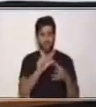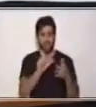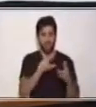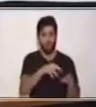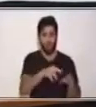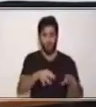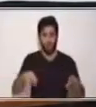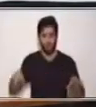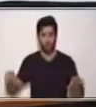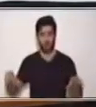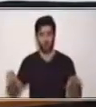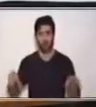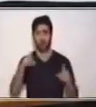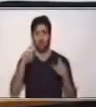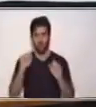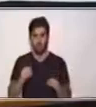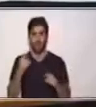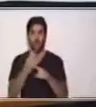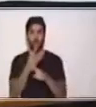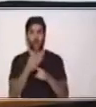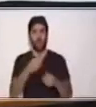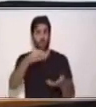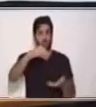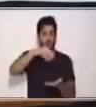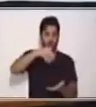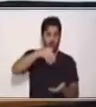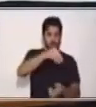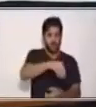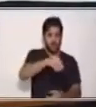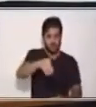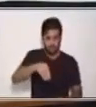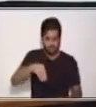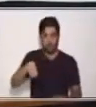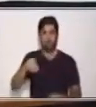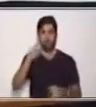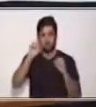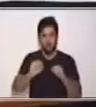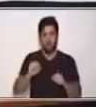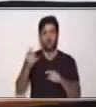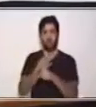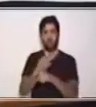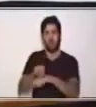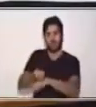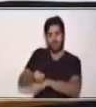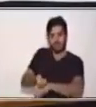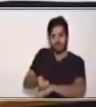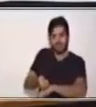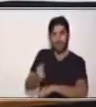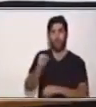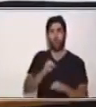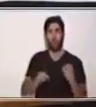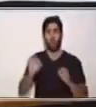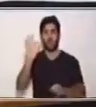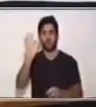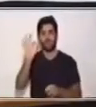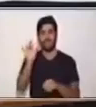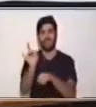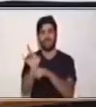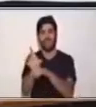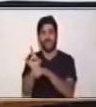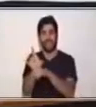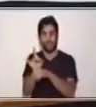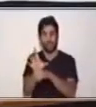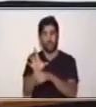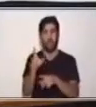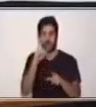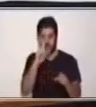caso tapitas, puede utilizar cincos, tazos, los objetos que usted tenga en casa los puede